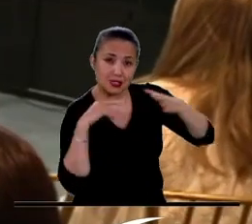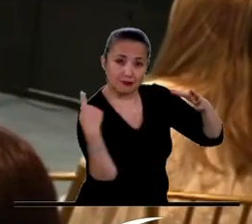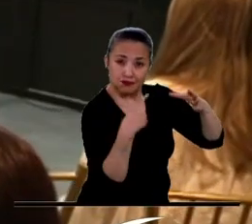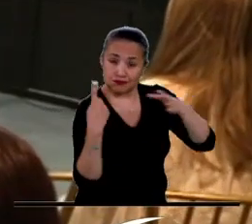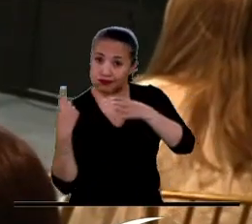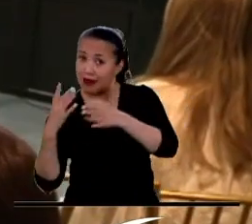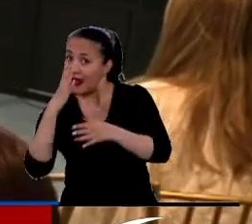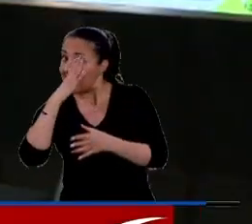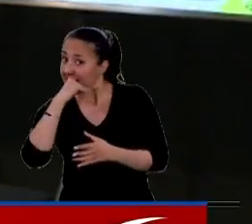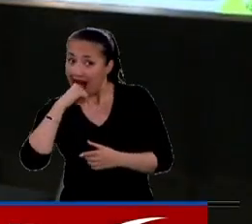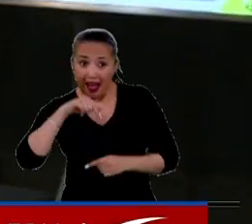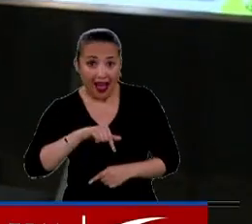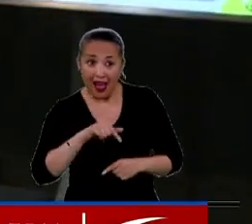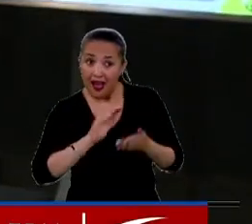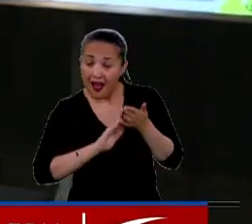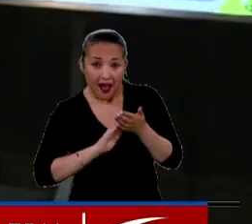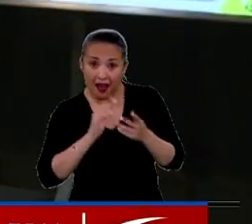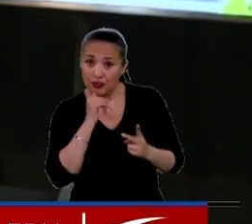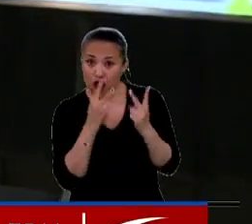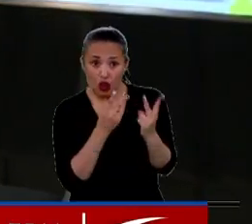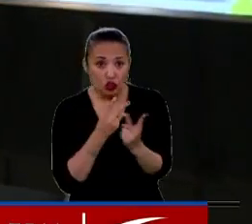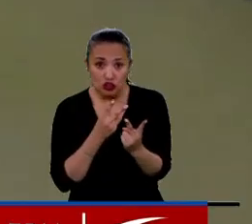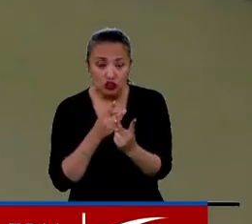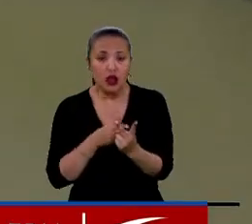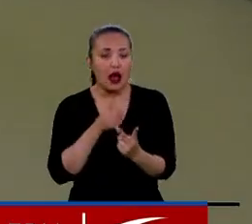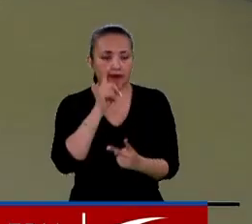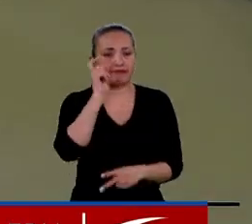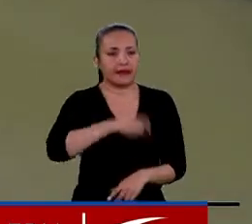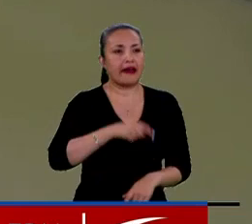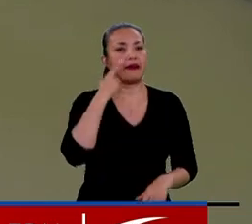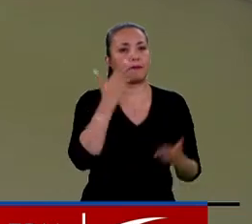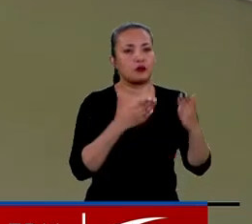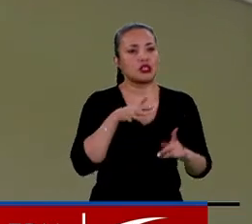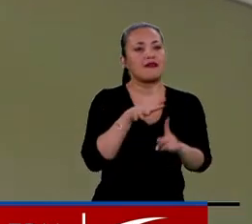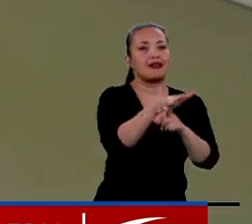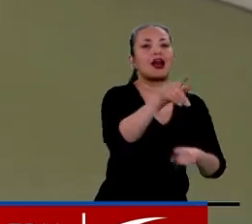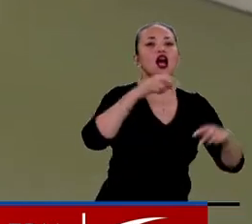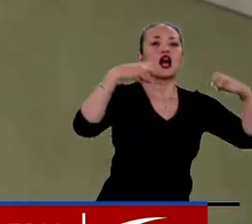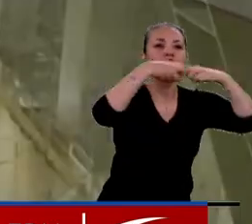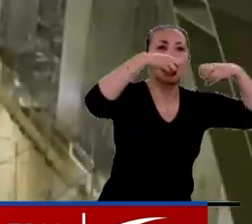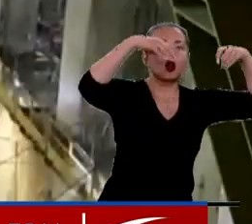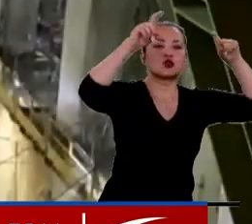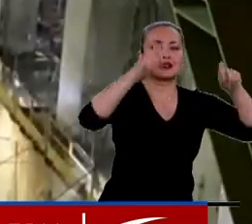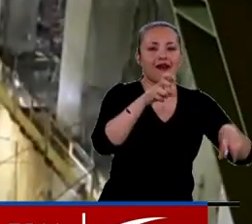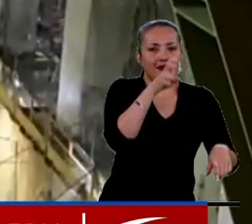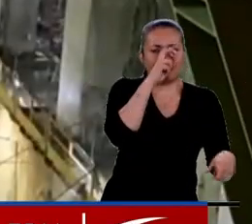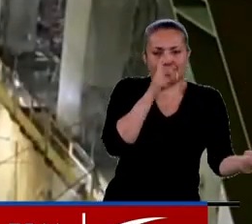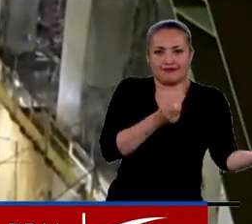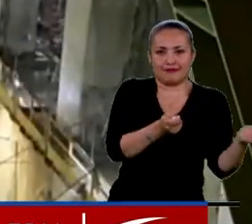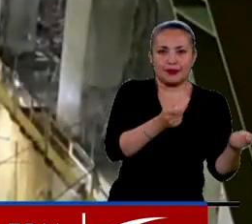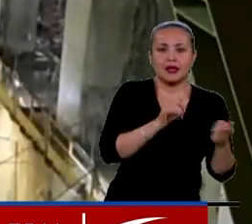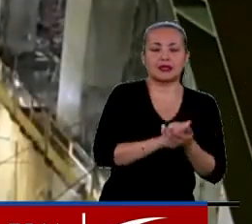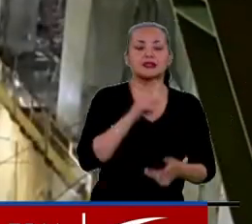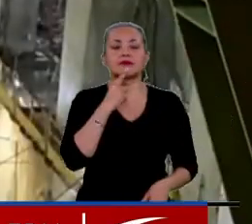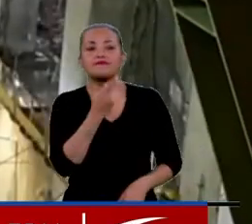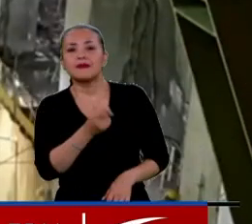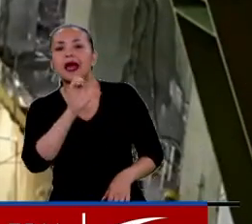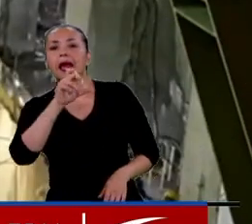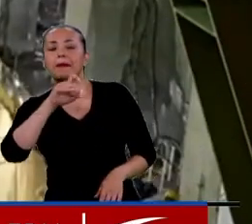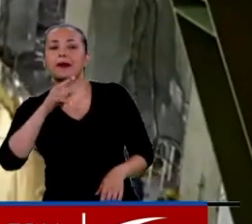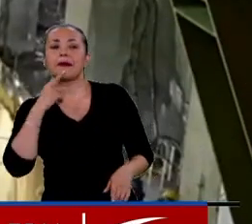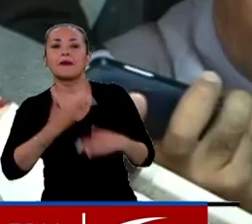EPM no descarta un eventual racionamiento de luz en Antioquia si las turbinas 3 y 4 de Hidroituango no entran a generar energía en